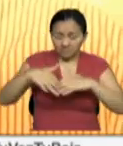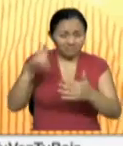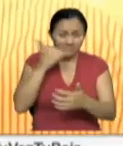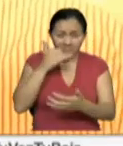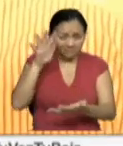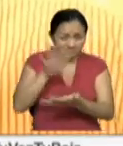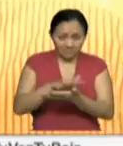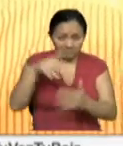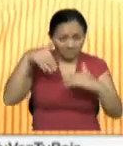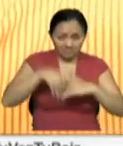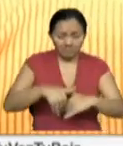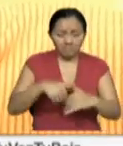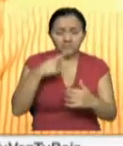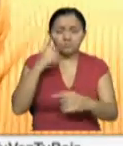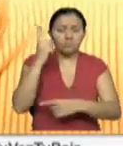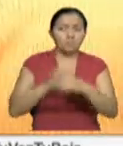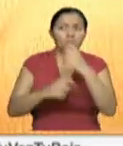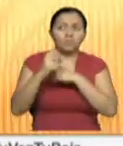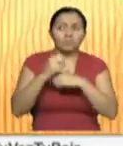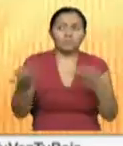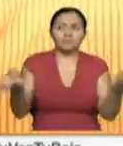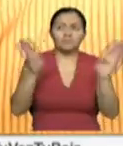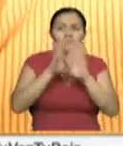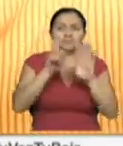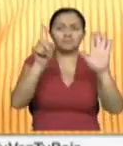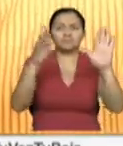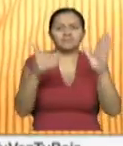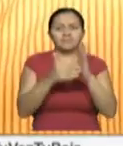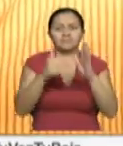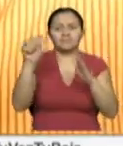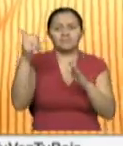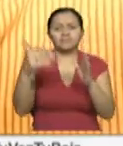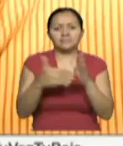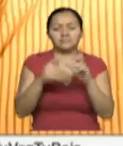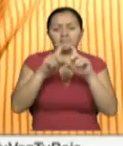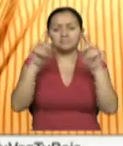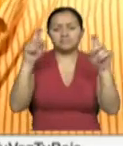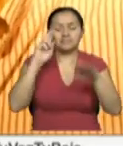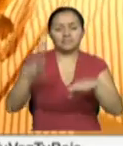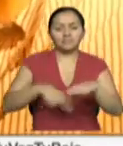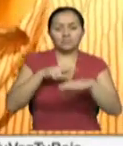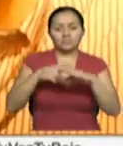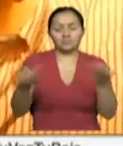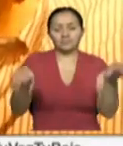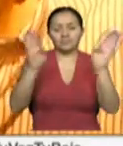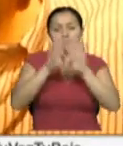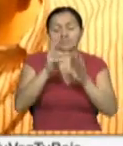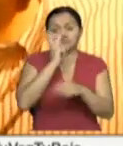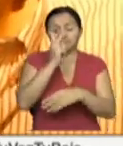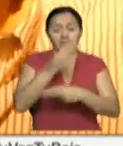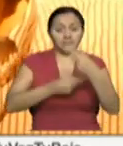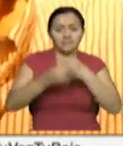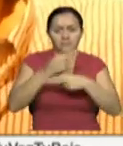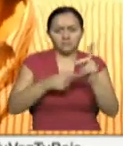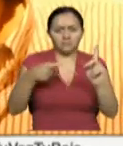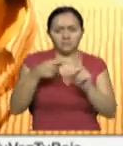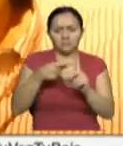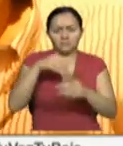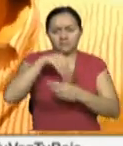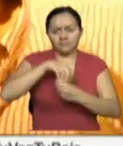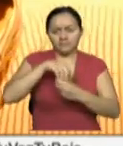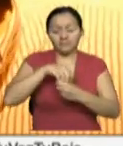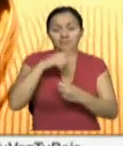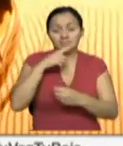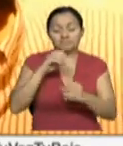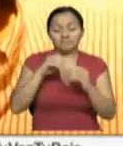mal. El año pasado cerraron entre 6.000 y 10.000 empresas nacionales, o sea que las que viven del mercado interno. Con